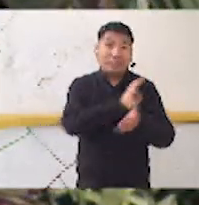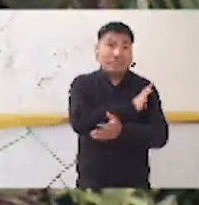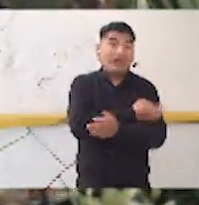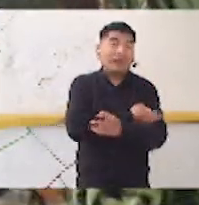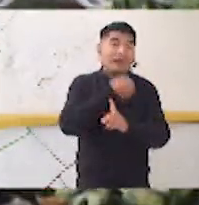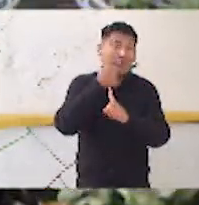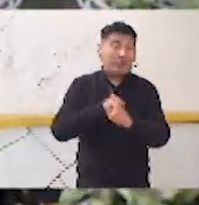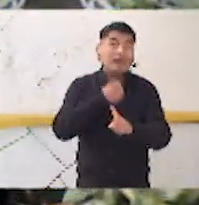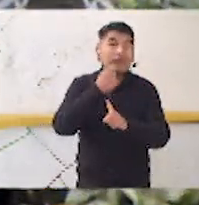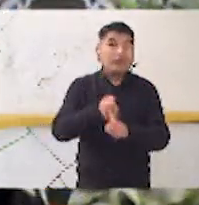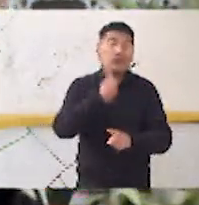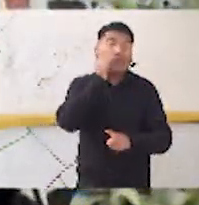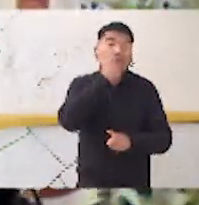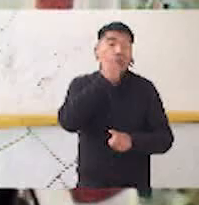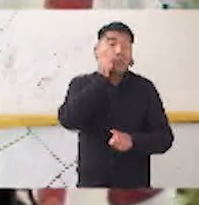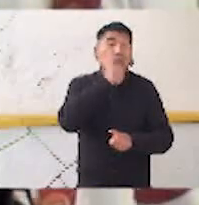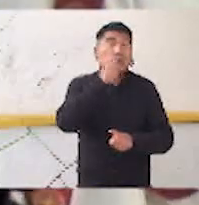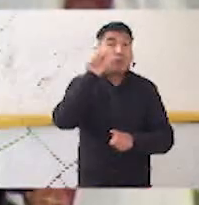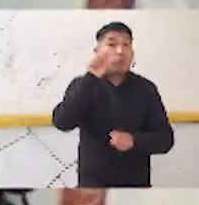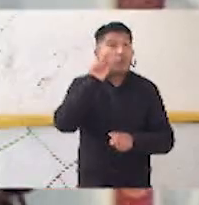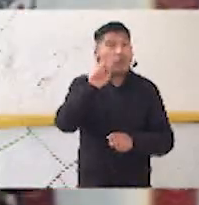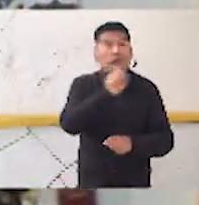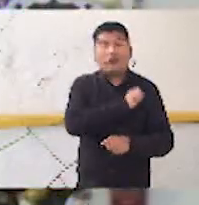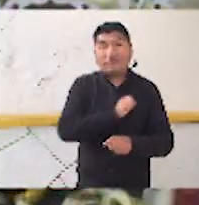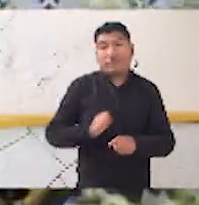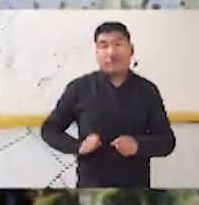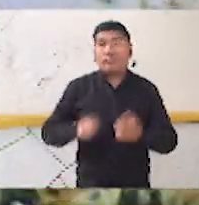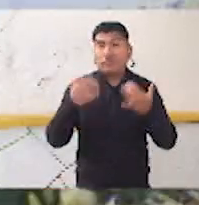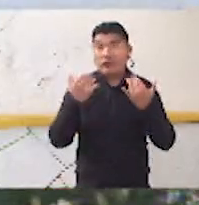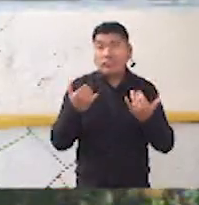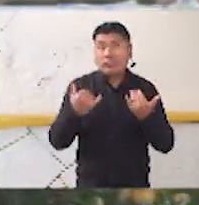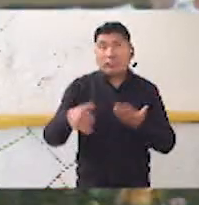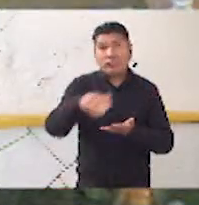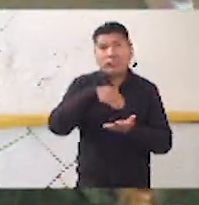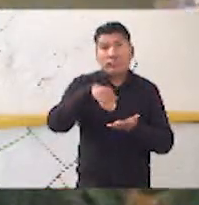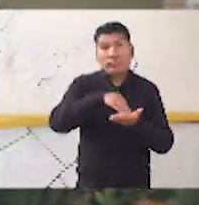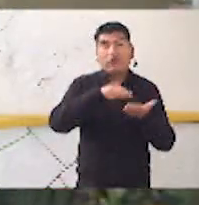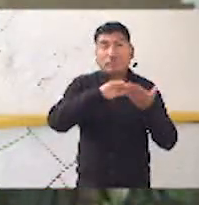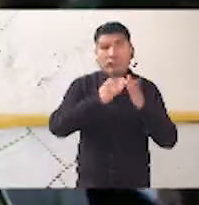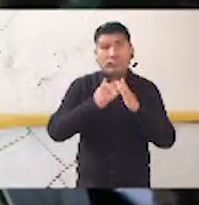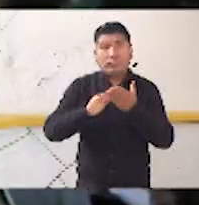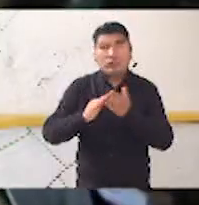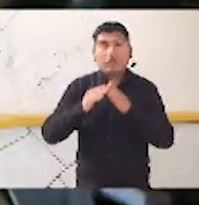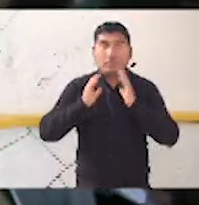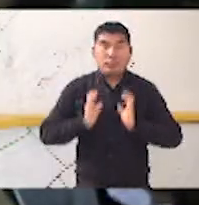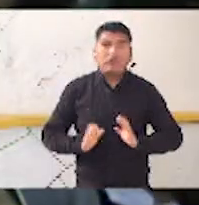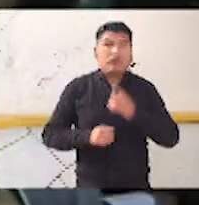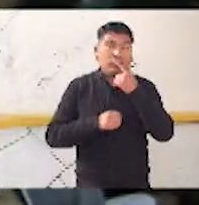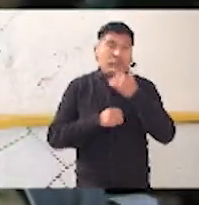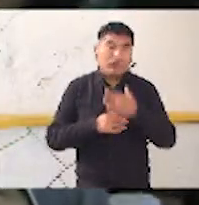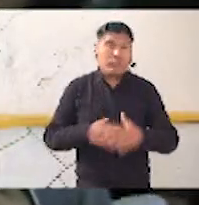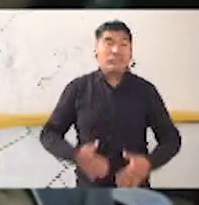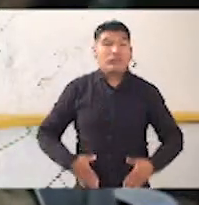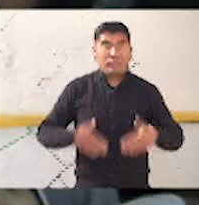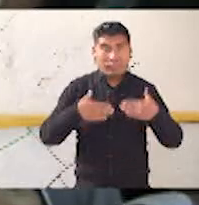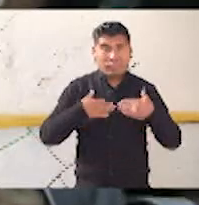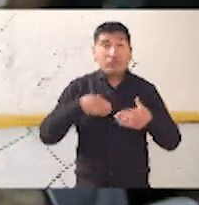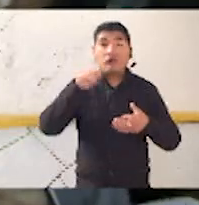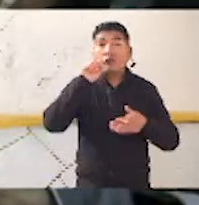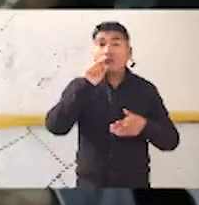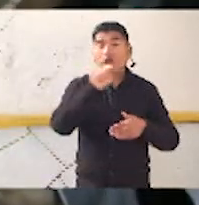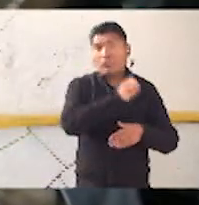cada día. Tu Señor estás presente en medio del pueblo, cuerpo, sangre y vida.